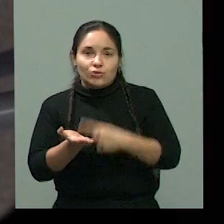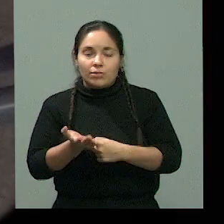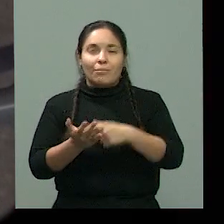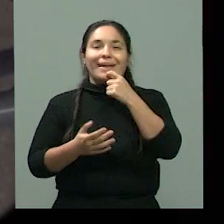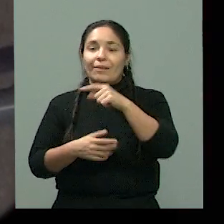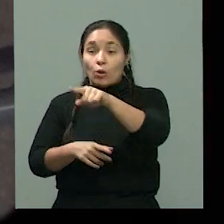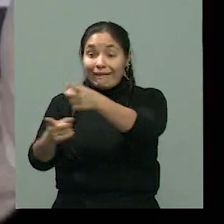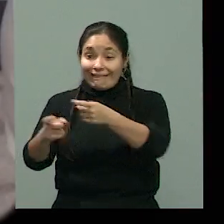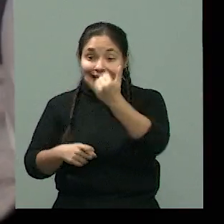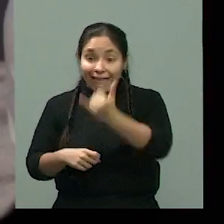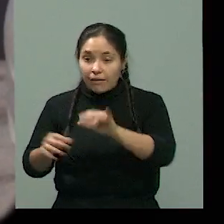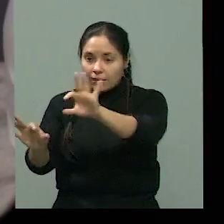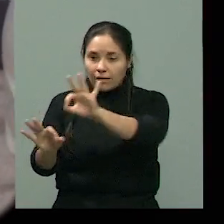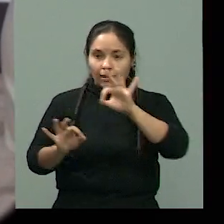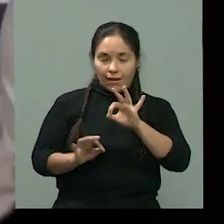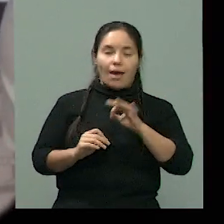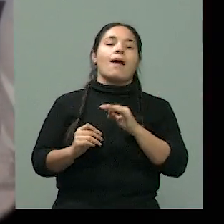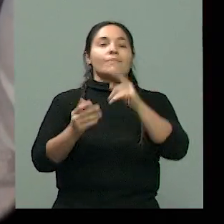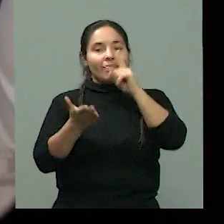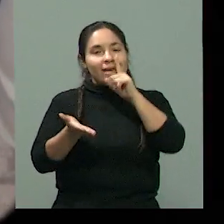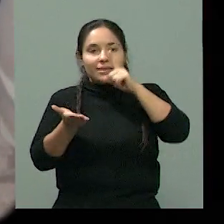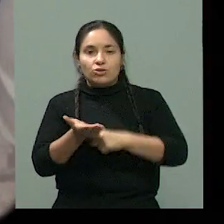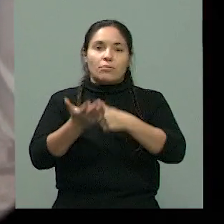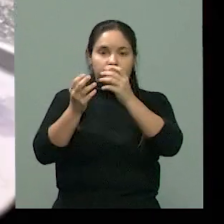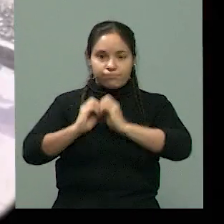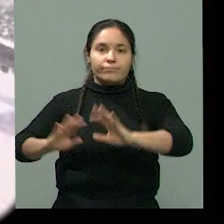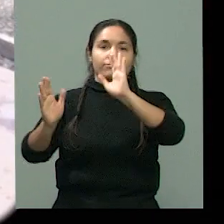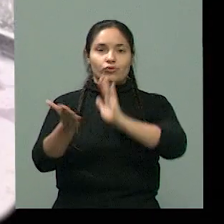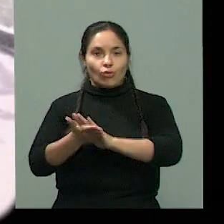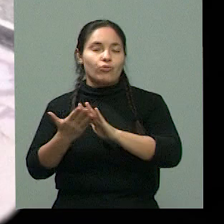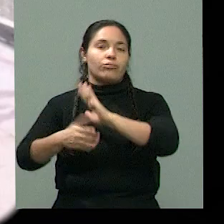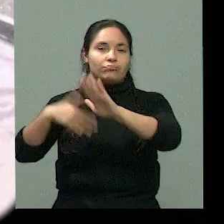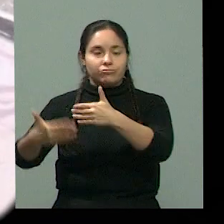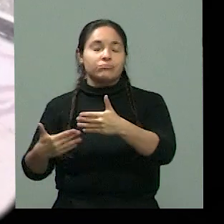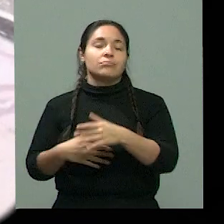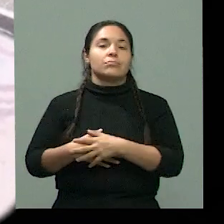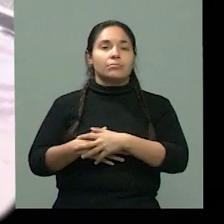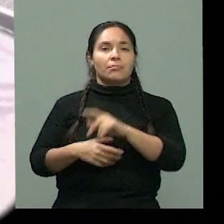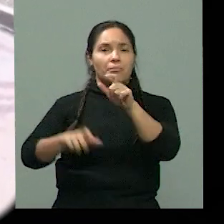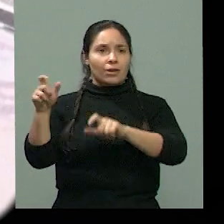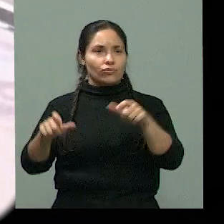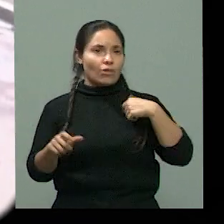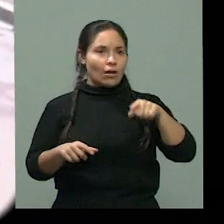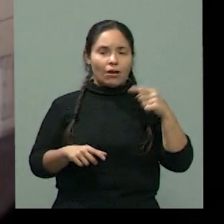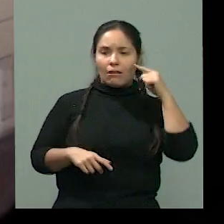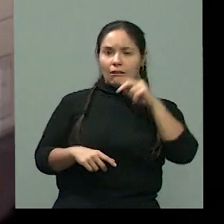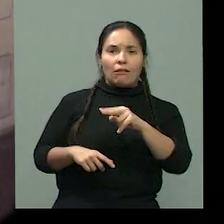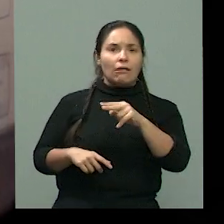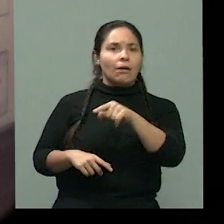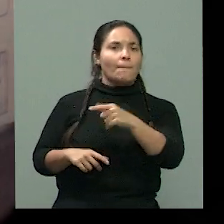sociedad, las convierten en una política pública y van poniendo a la gente, che, no, eso no era para